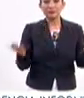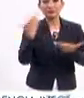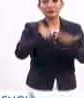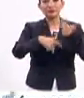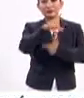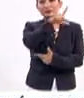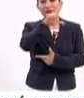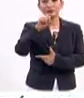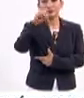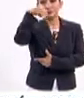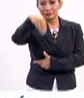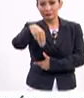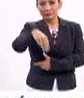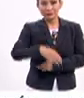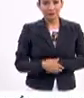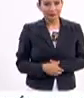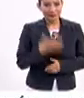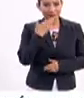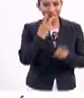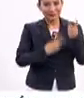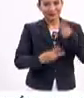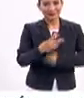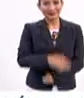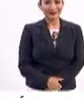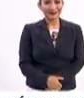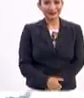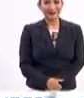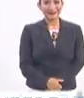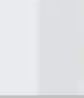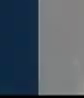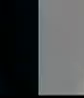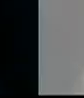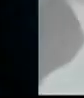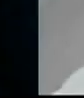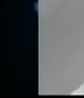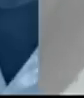través de la lengua de señas mexicana. Bienvenidos.